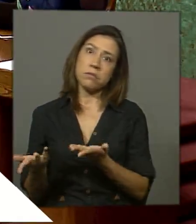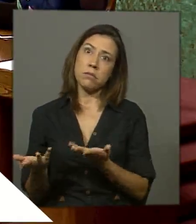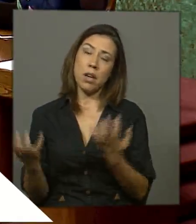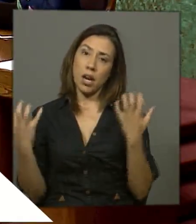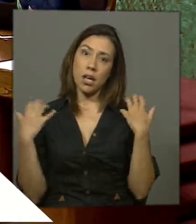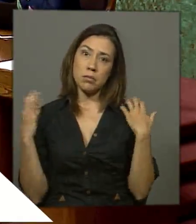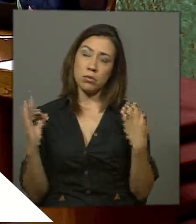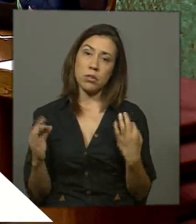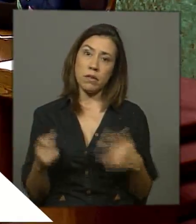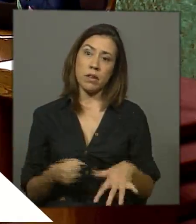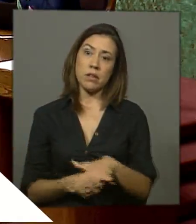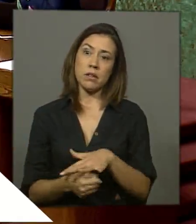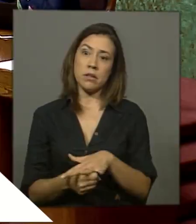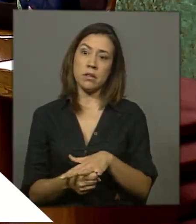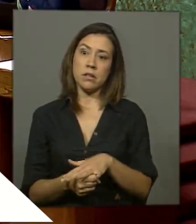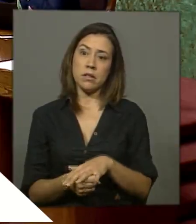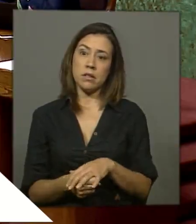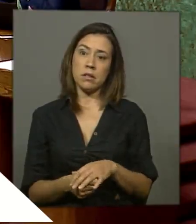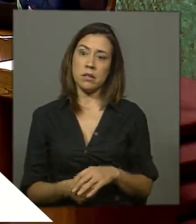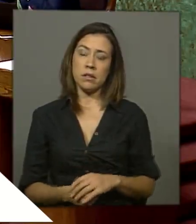responsable de la